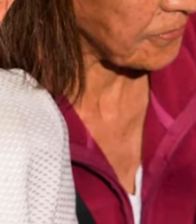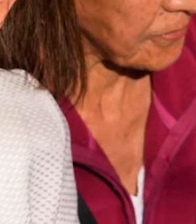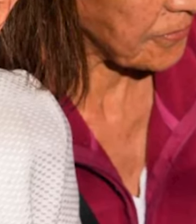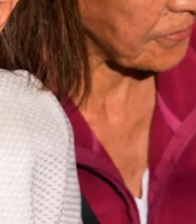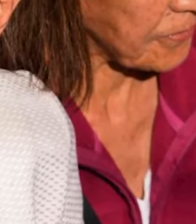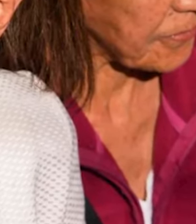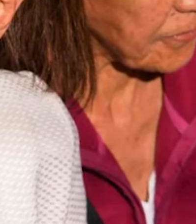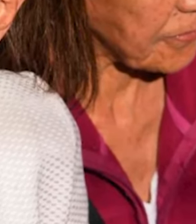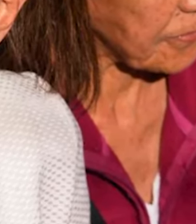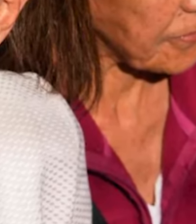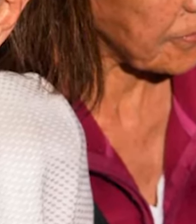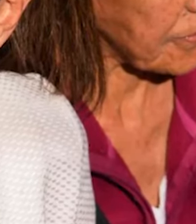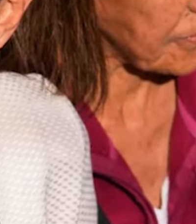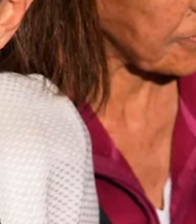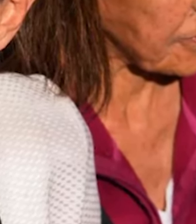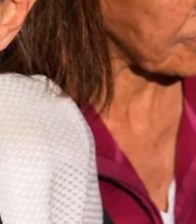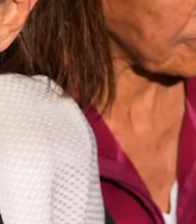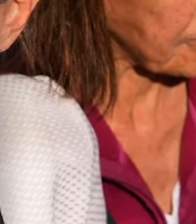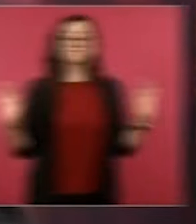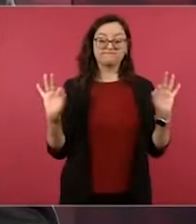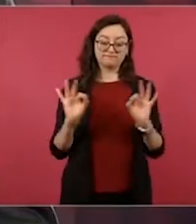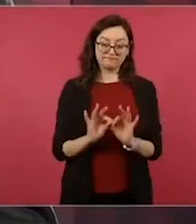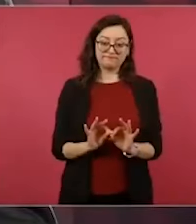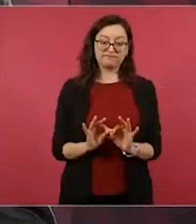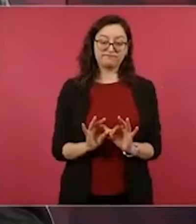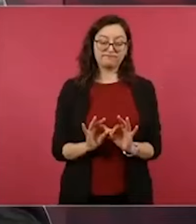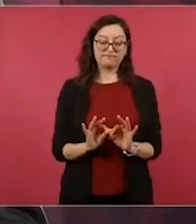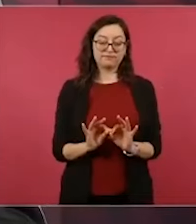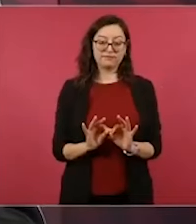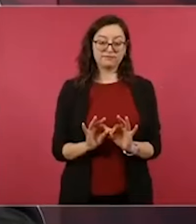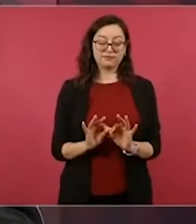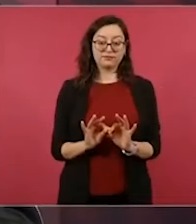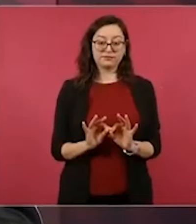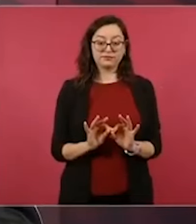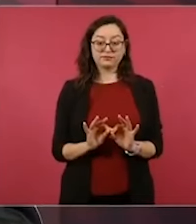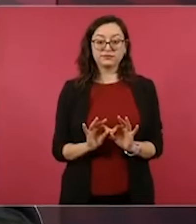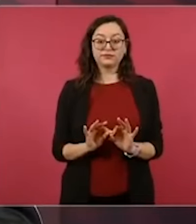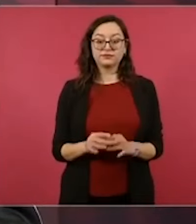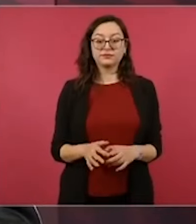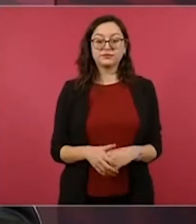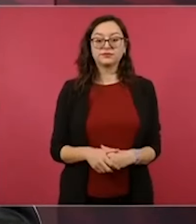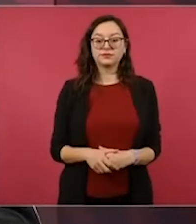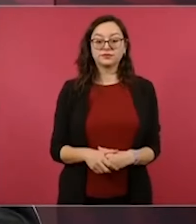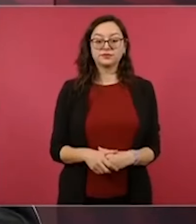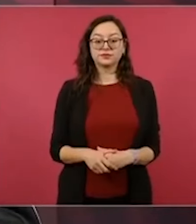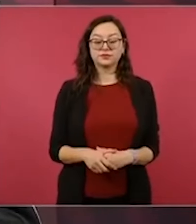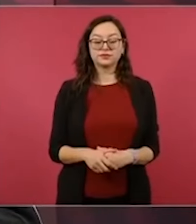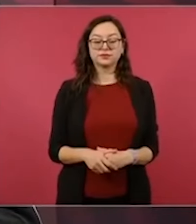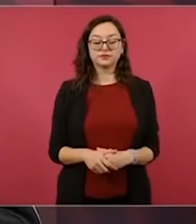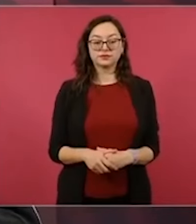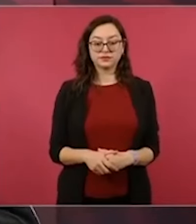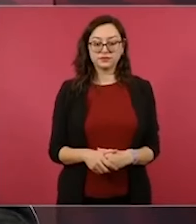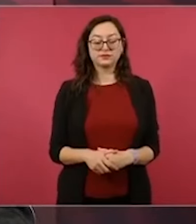víspera, con una amplia ventaja en la elección de este domingo, y confirmó que una vez que le entregue el poder, se retirará de la política.